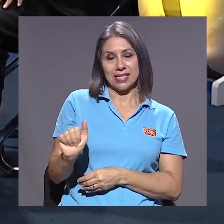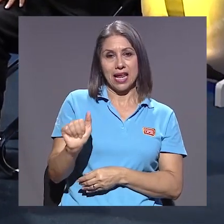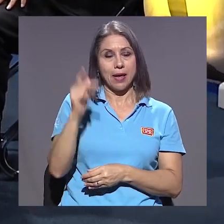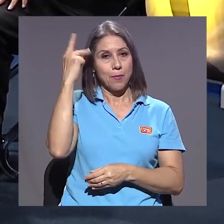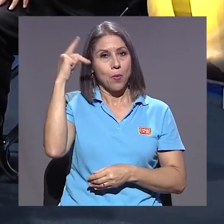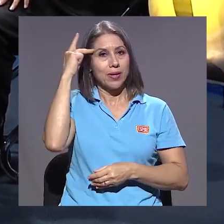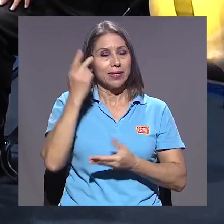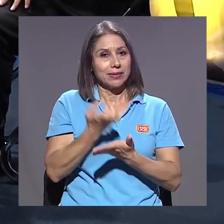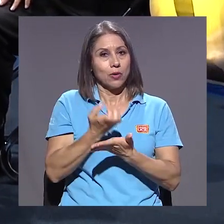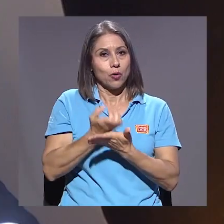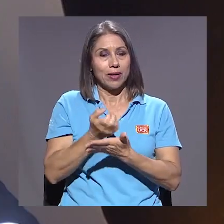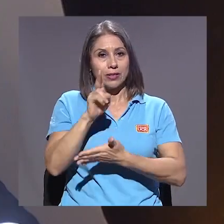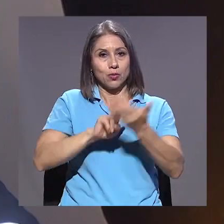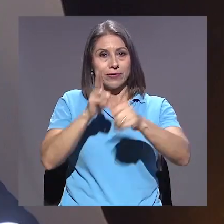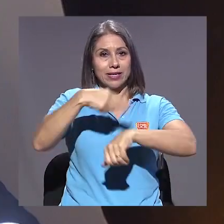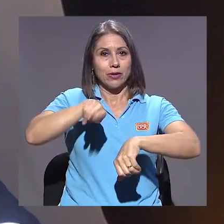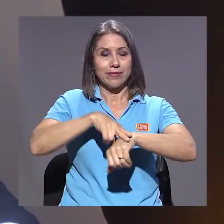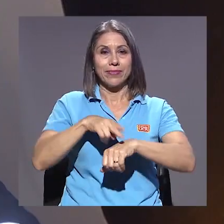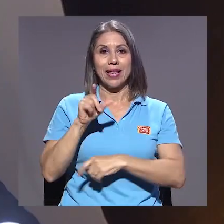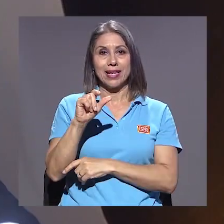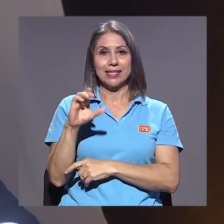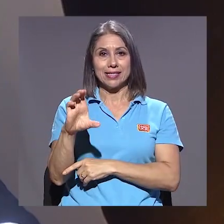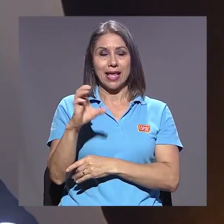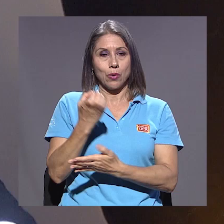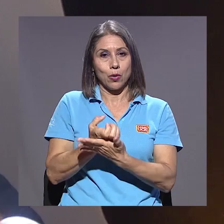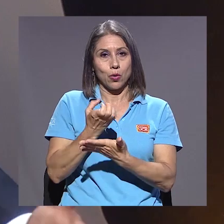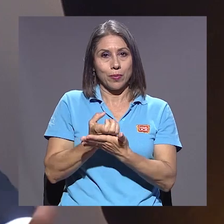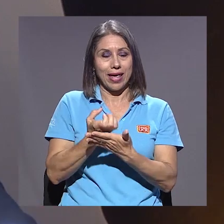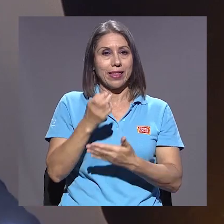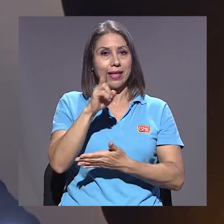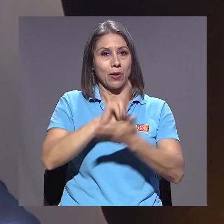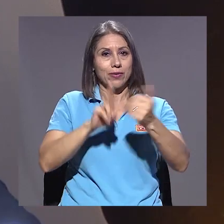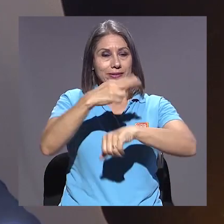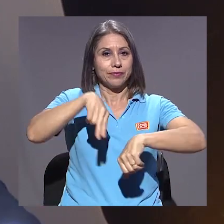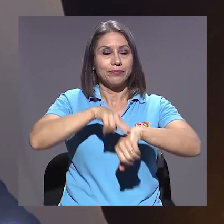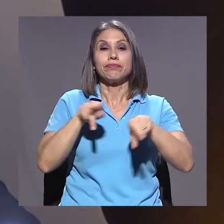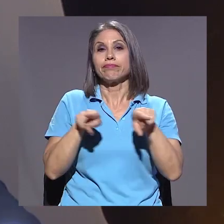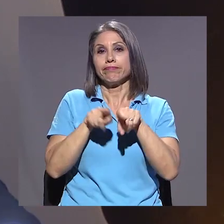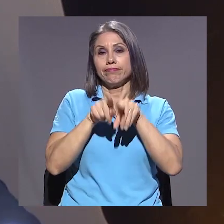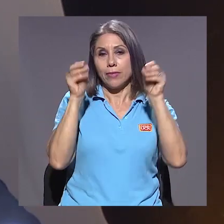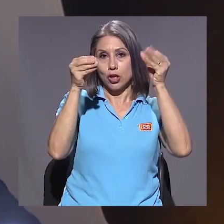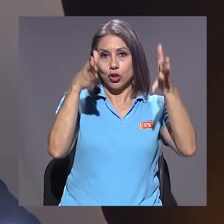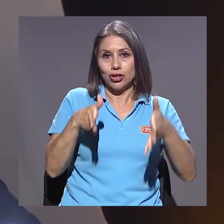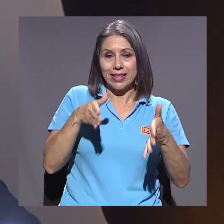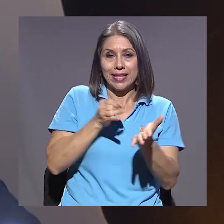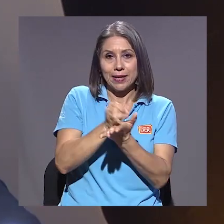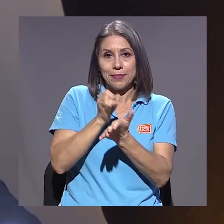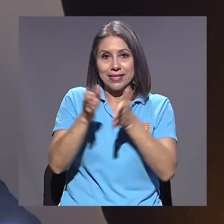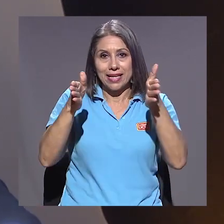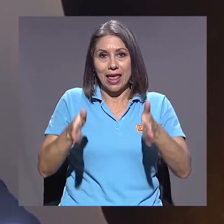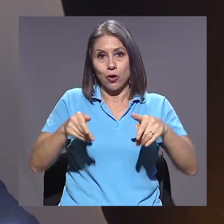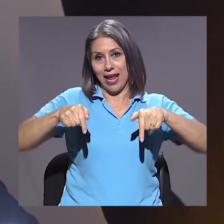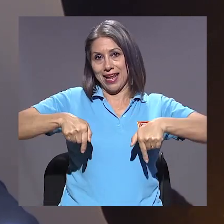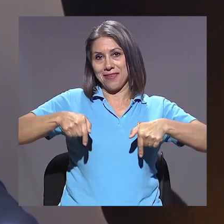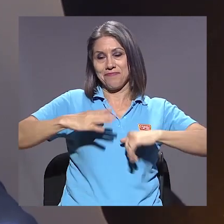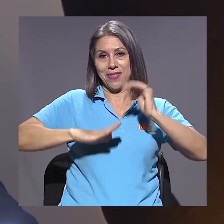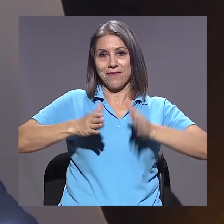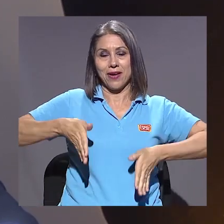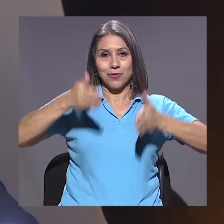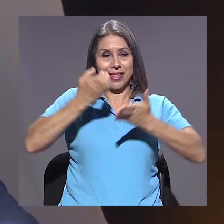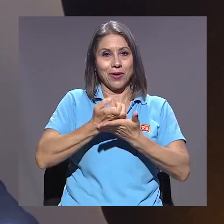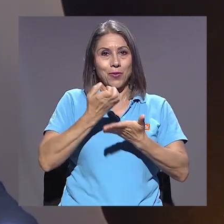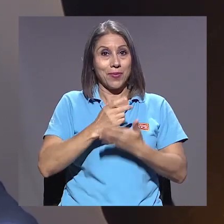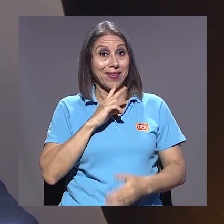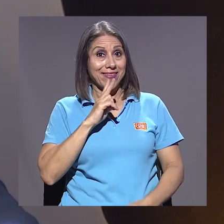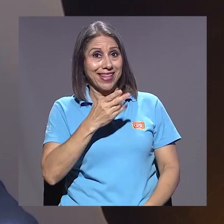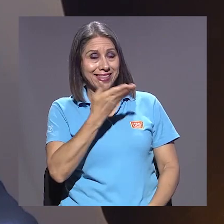Políticas Económicas de la UNA y es licenciado en Economía de la UNA, y además ha sido docente e investigador aquí en nuestra Facultad de Economía, don Roberto,